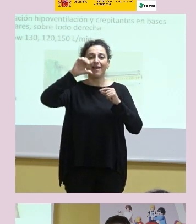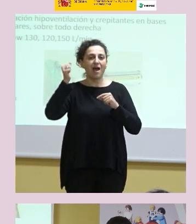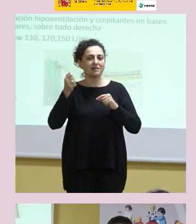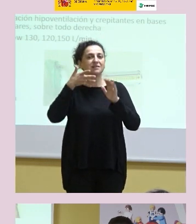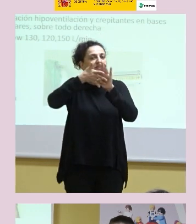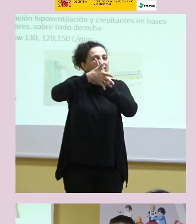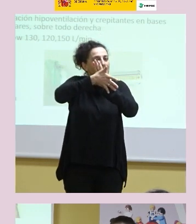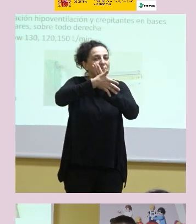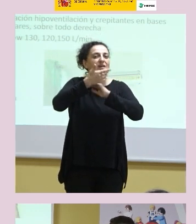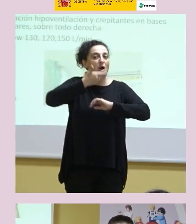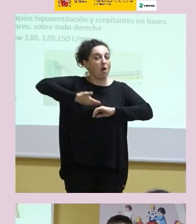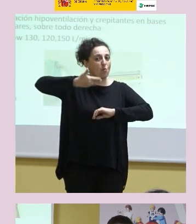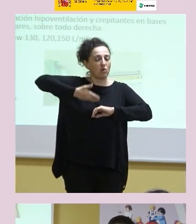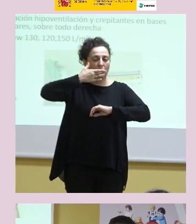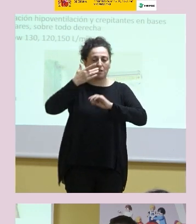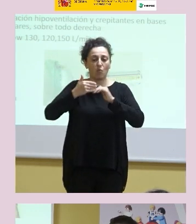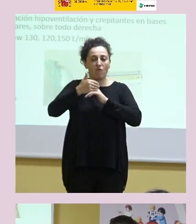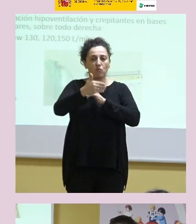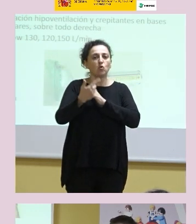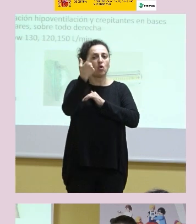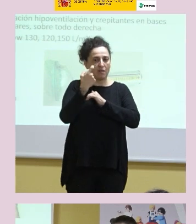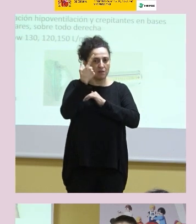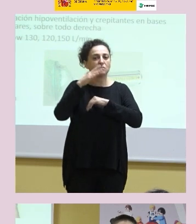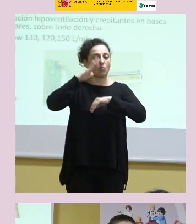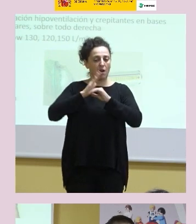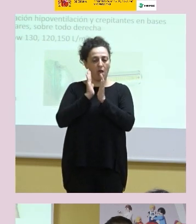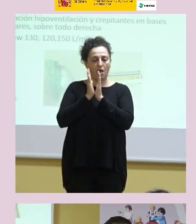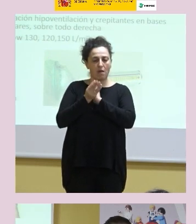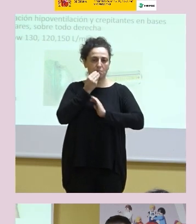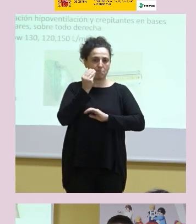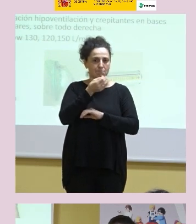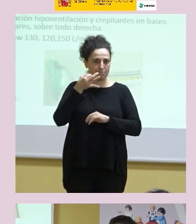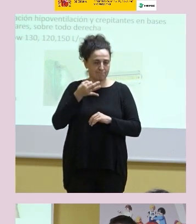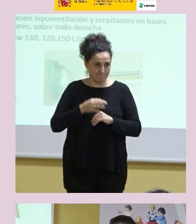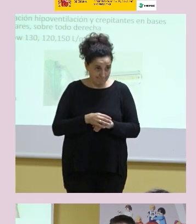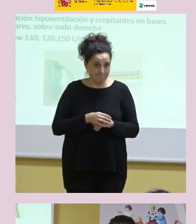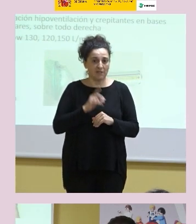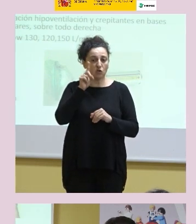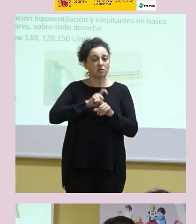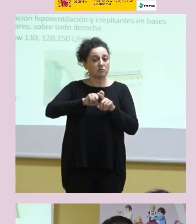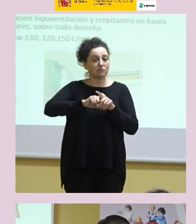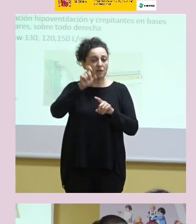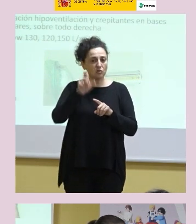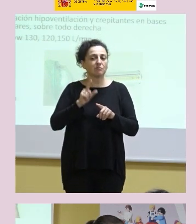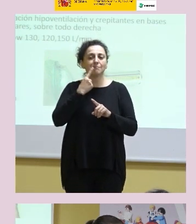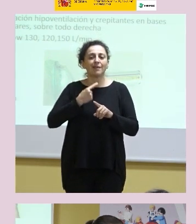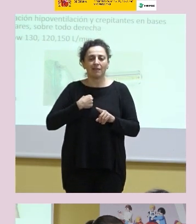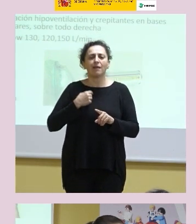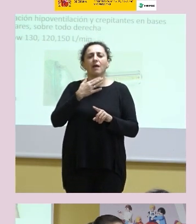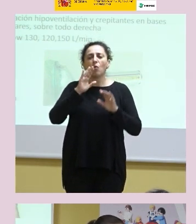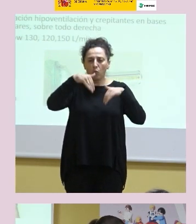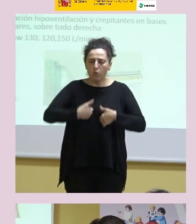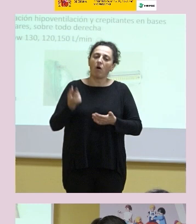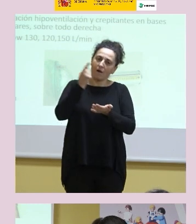para mí es muy importante porque las necesitaré posteriormente en mi trabajo y es otro de los factores que el paciente sobre todo me indica que